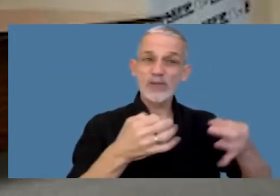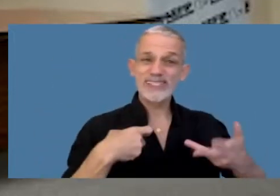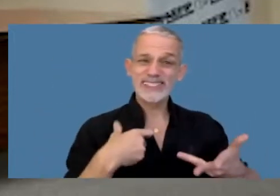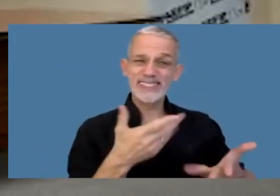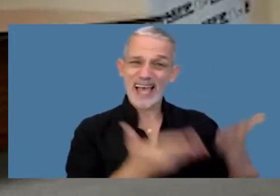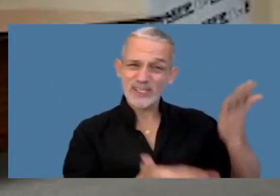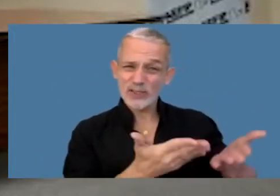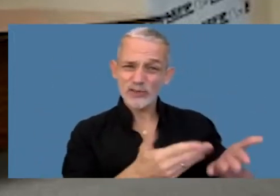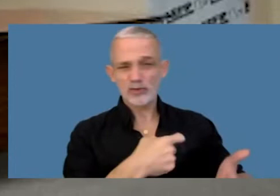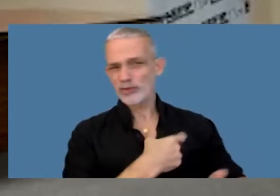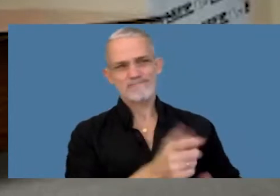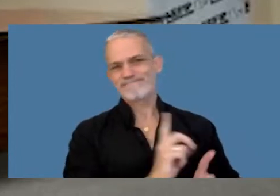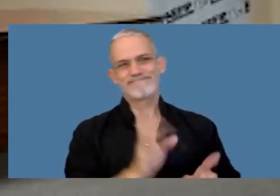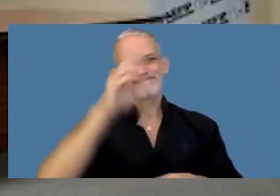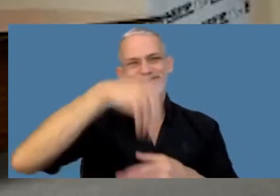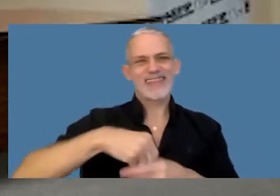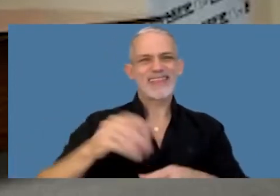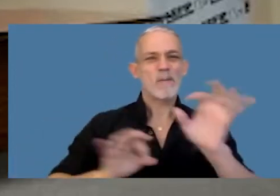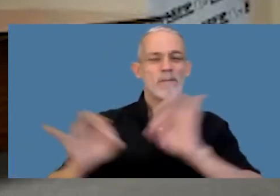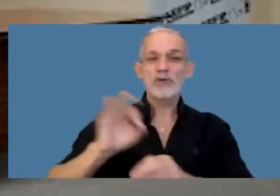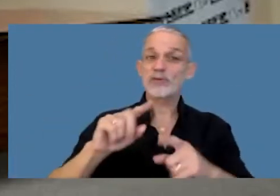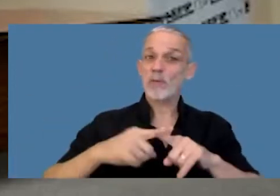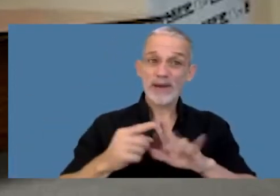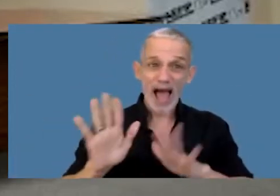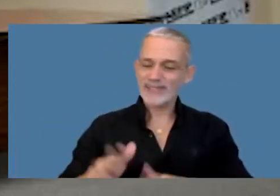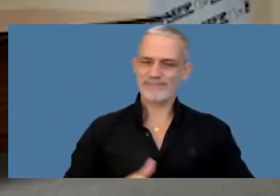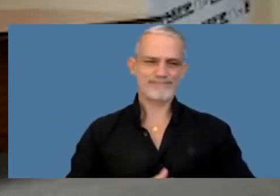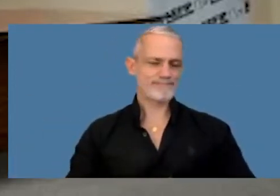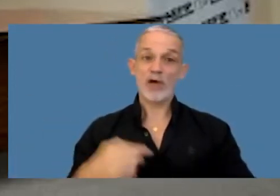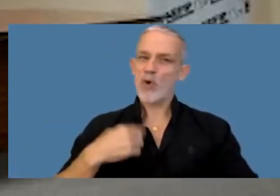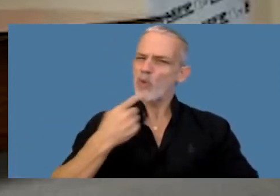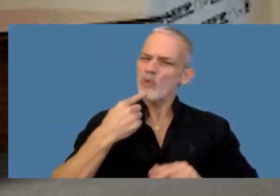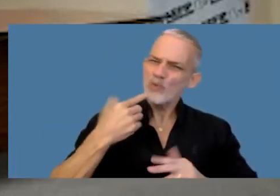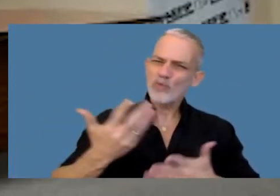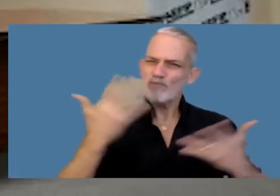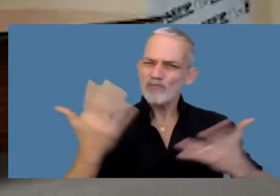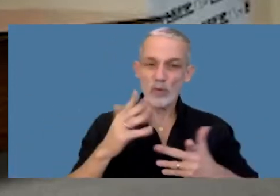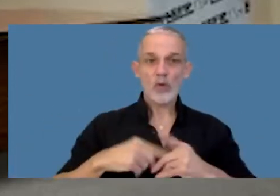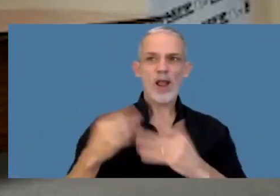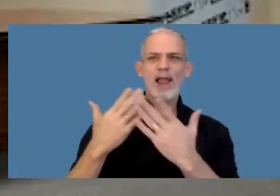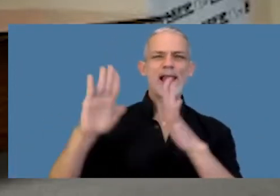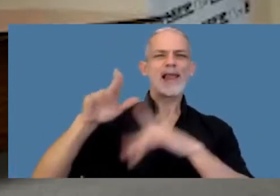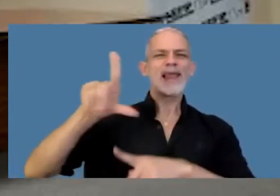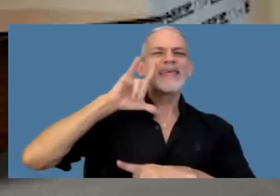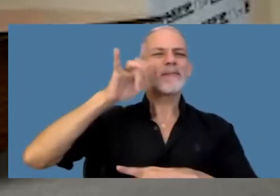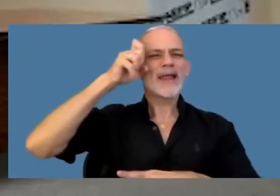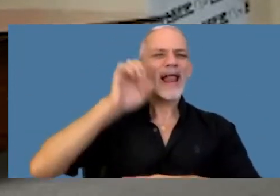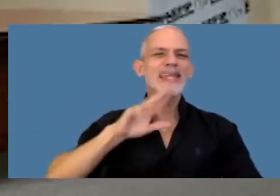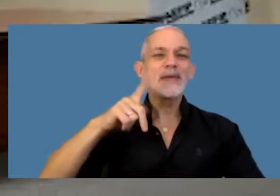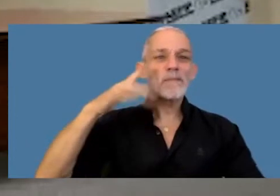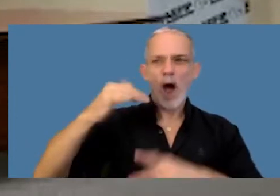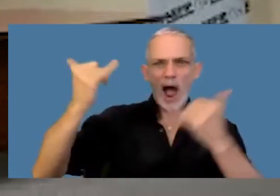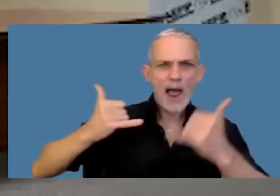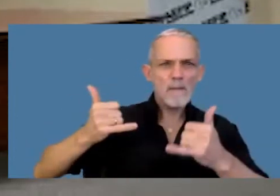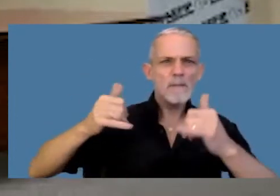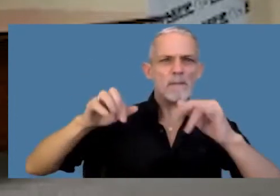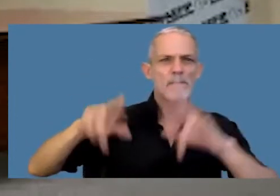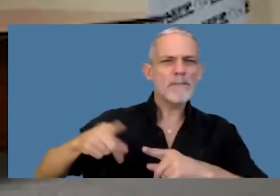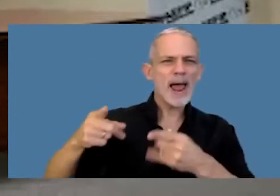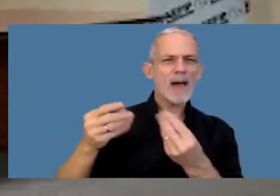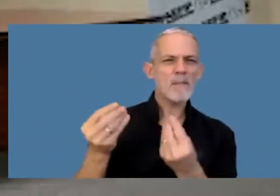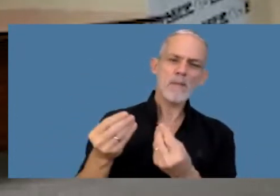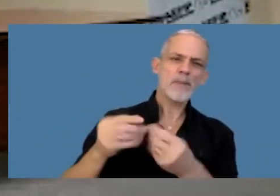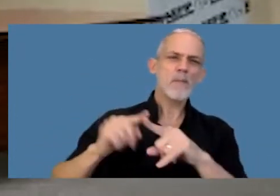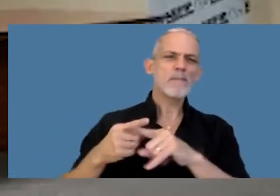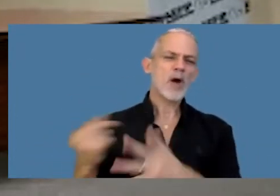puede formar parte de un proyecto político. Yo dudo que el liberalismo tenga un proyecto político. En realidad, lo que tiene el liberalismo